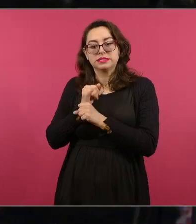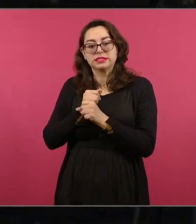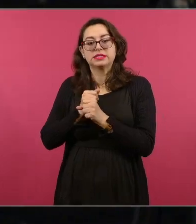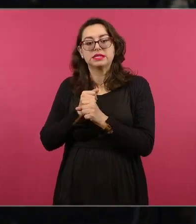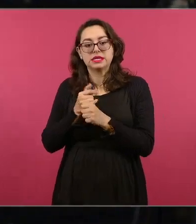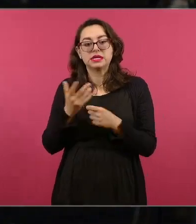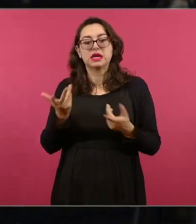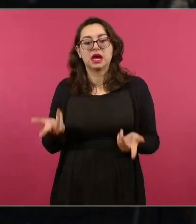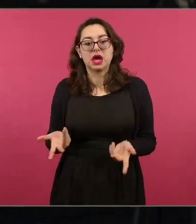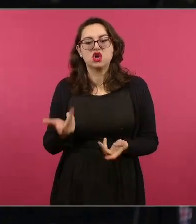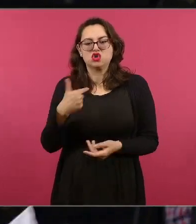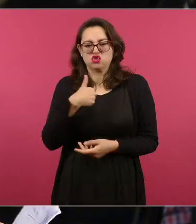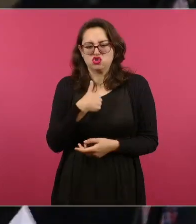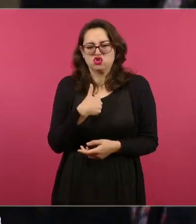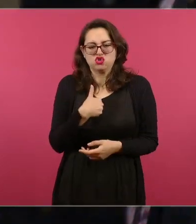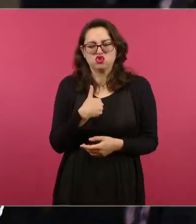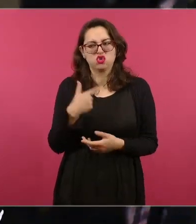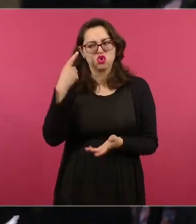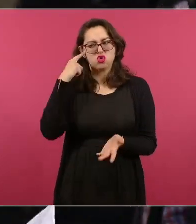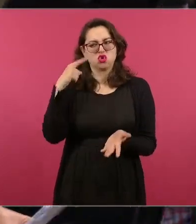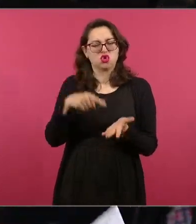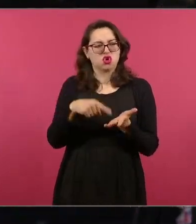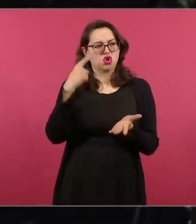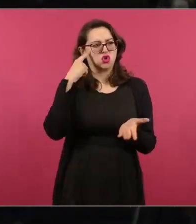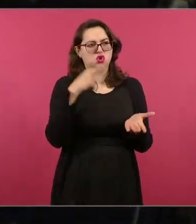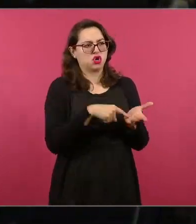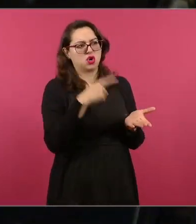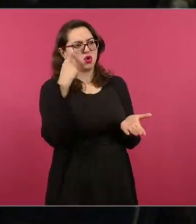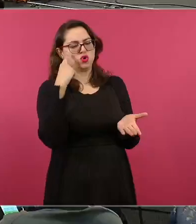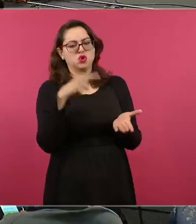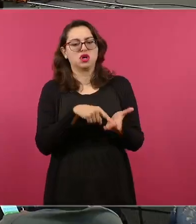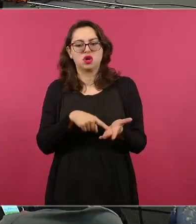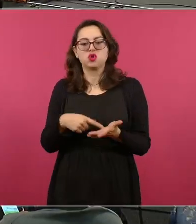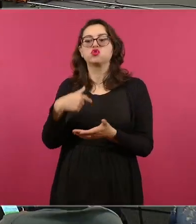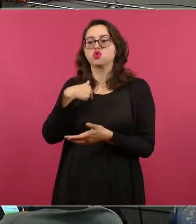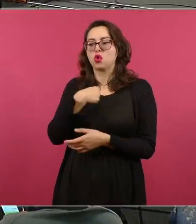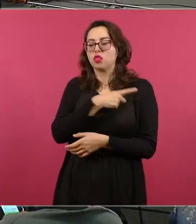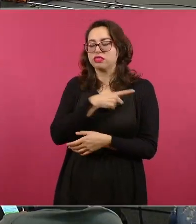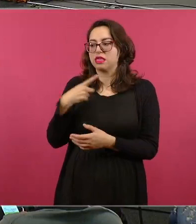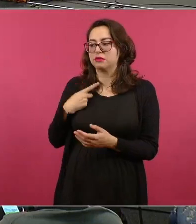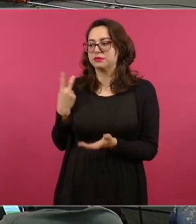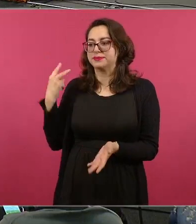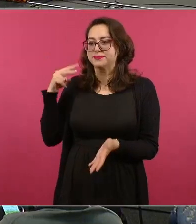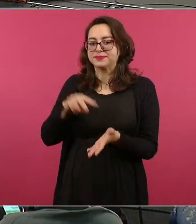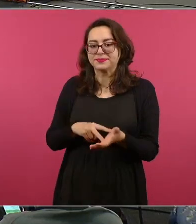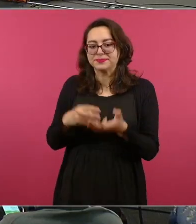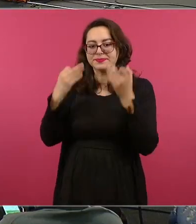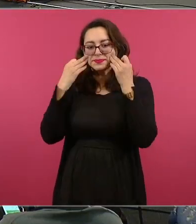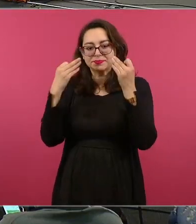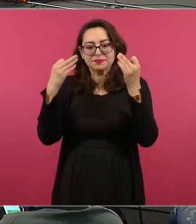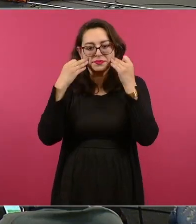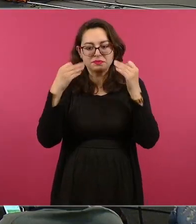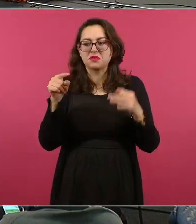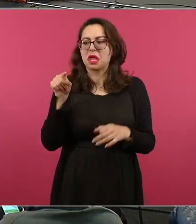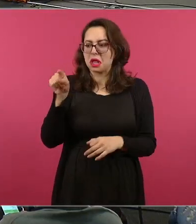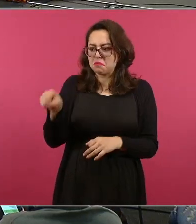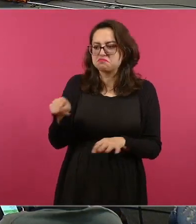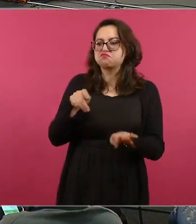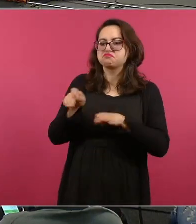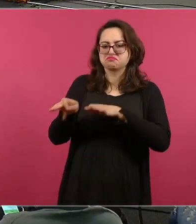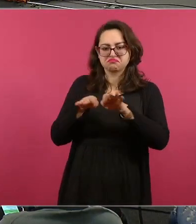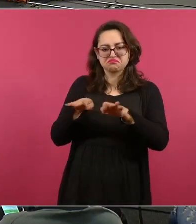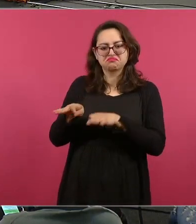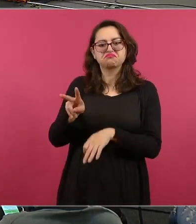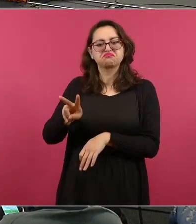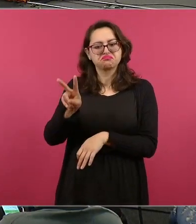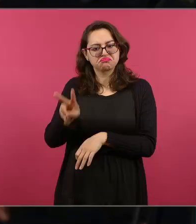muy desgraciada, no creo a veces, y tengo que estar ahí donde está el asunto. Y he visto cómo hace las cosas, cómo ayuda a la gente de